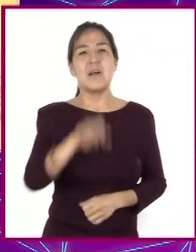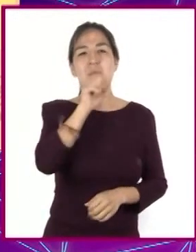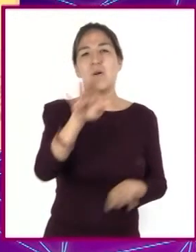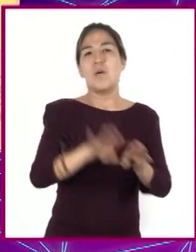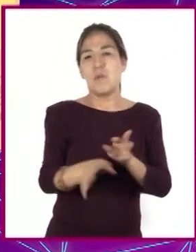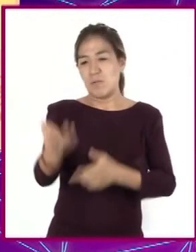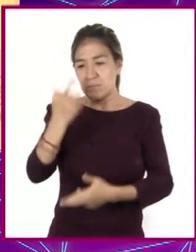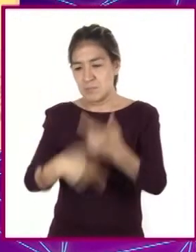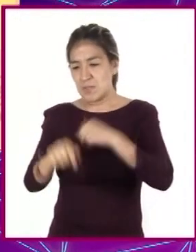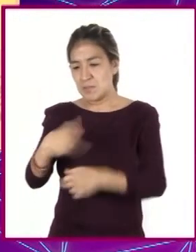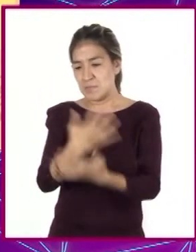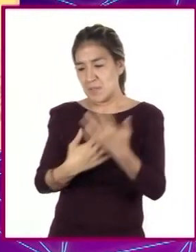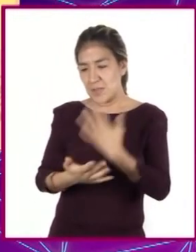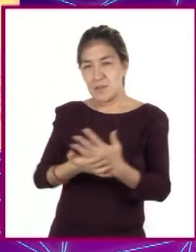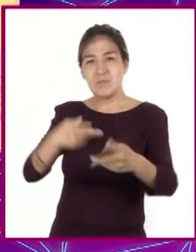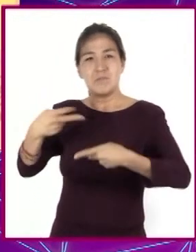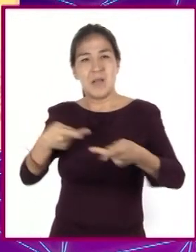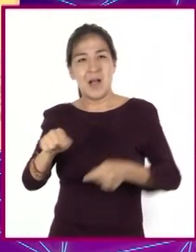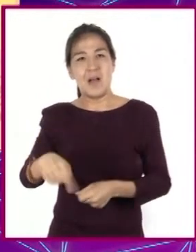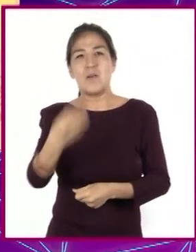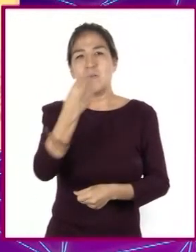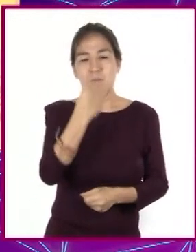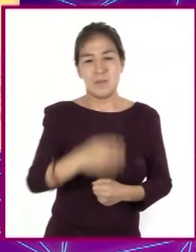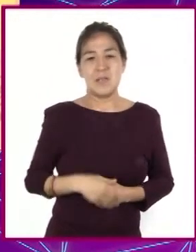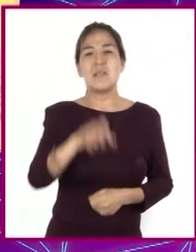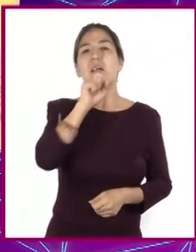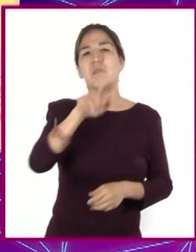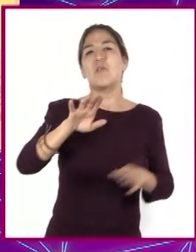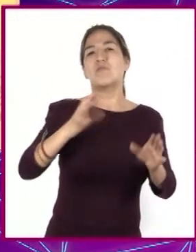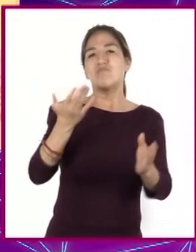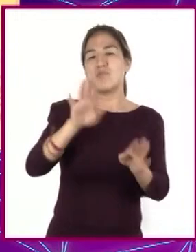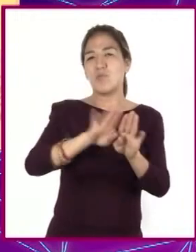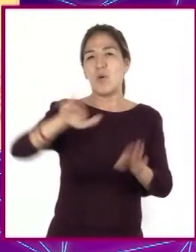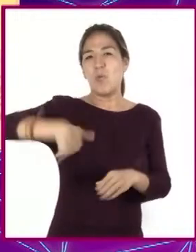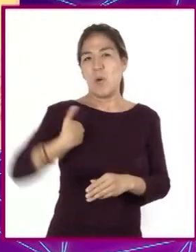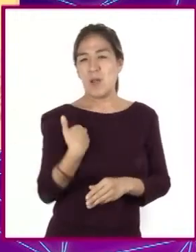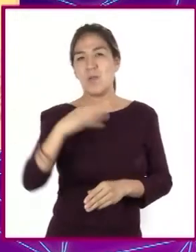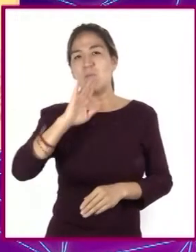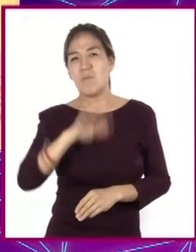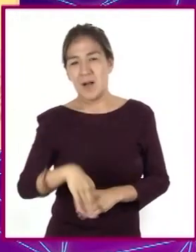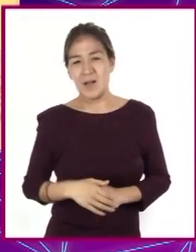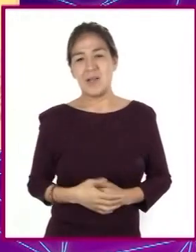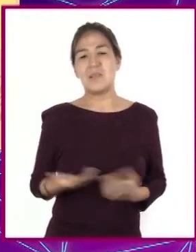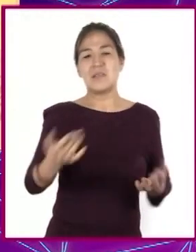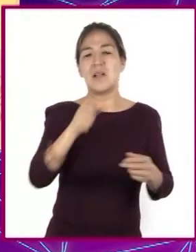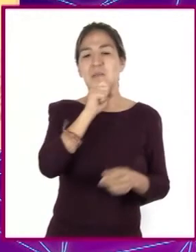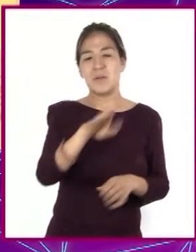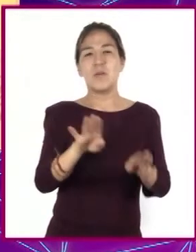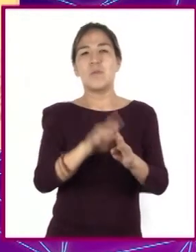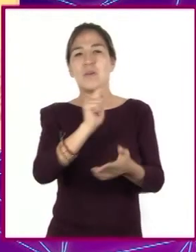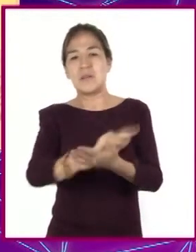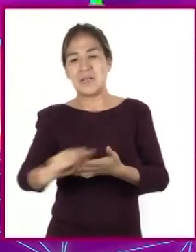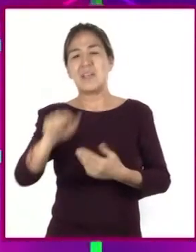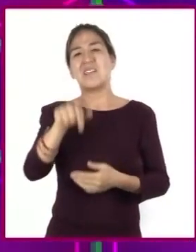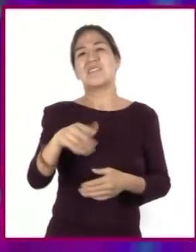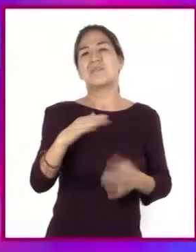de alimentos, un almacenamiento inadecuado, la conservación de los alimentos y un exceso de